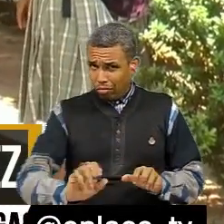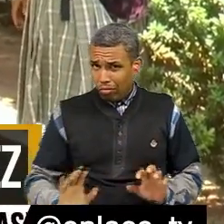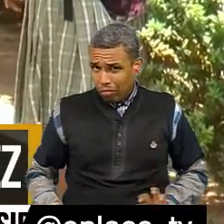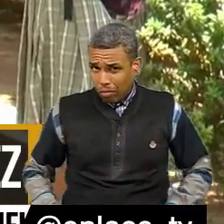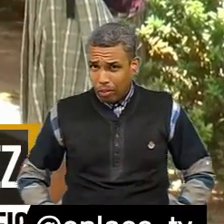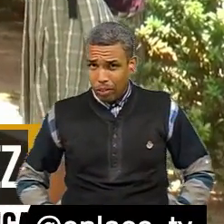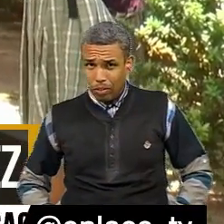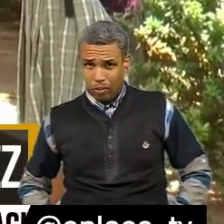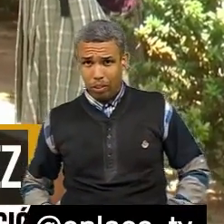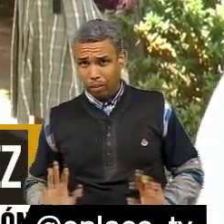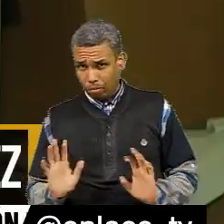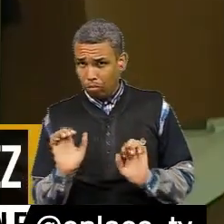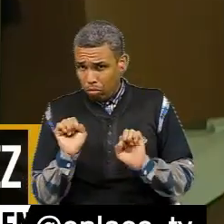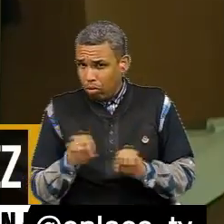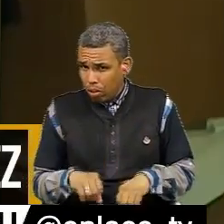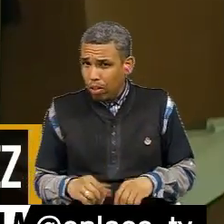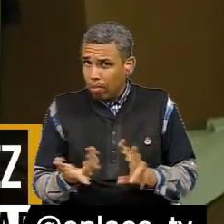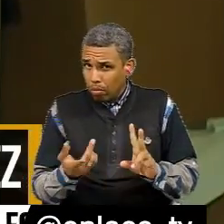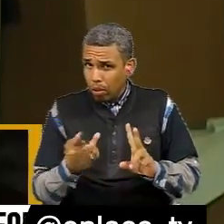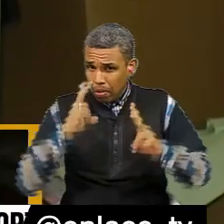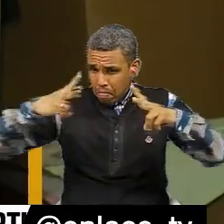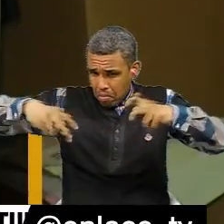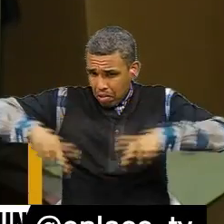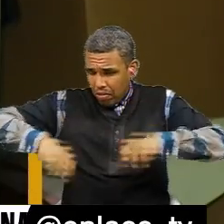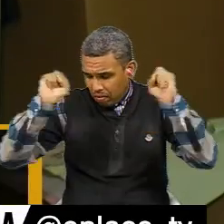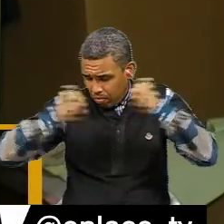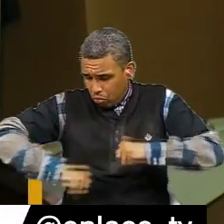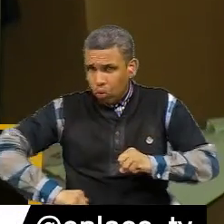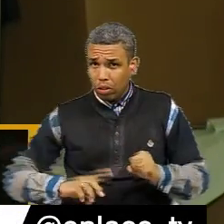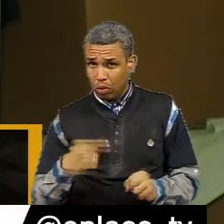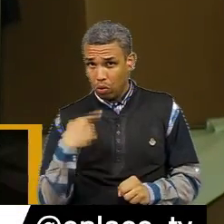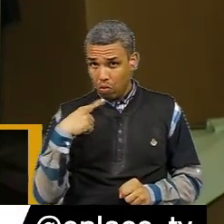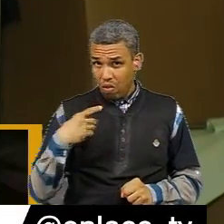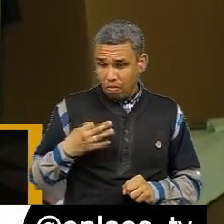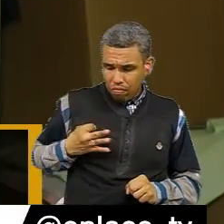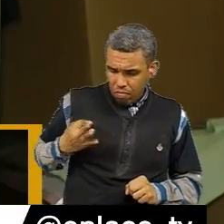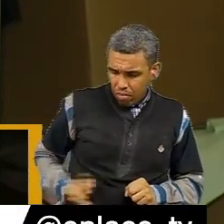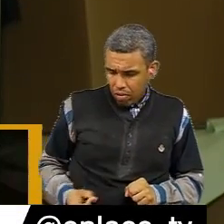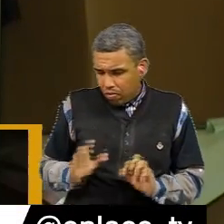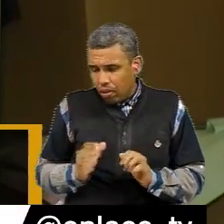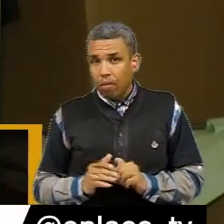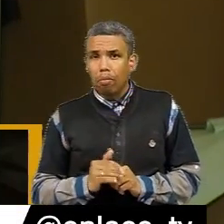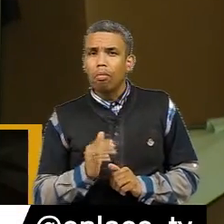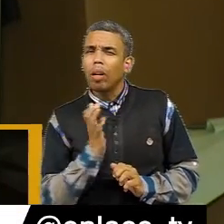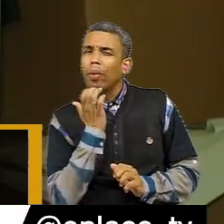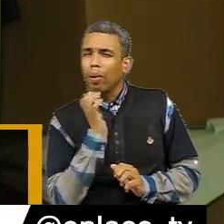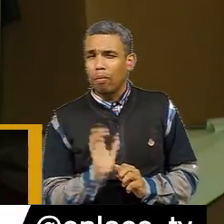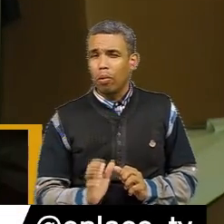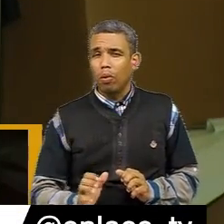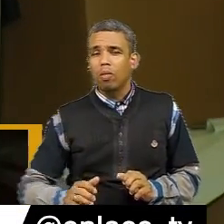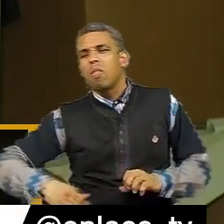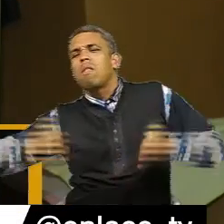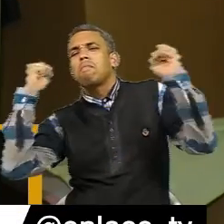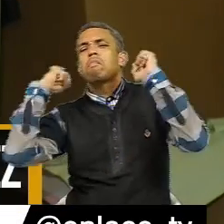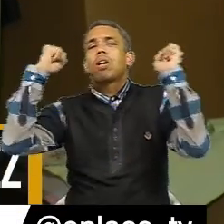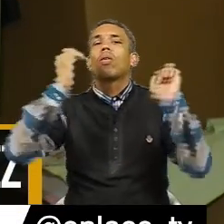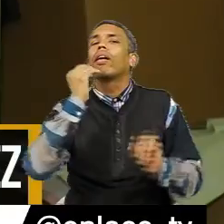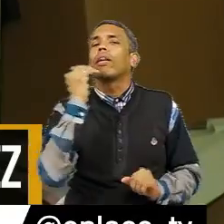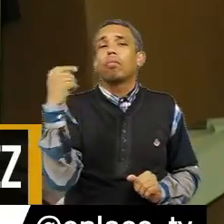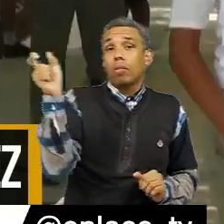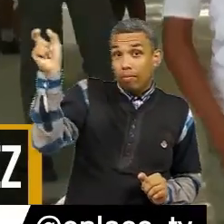al cese de actividades, porque yo no sé si es función del personero estudiantil venir en la